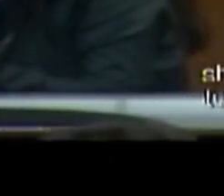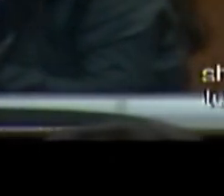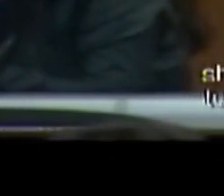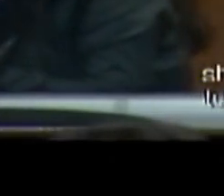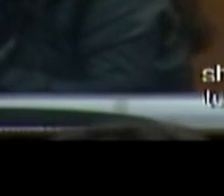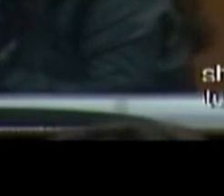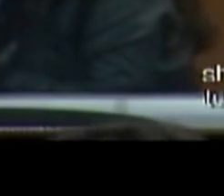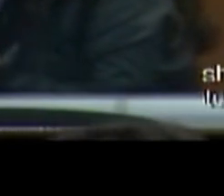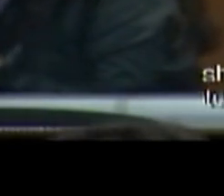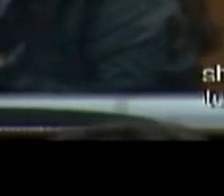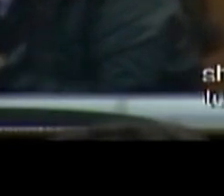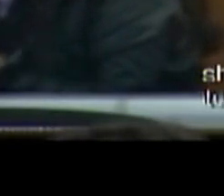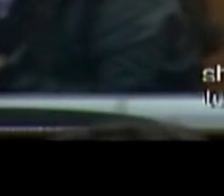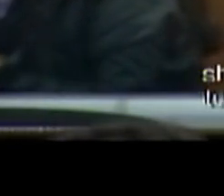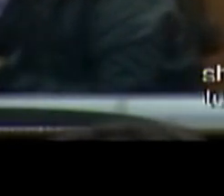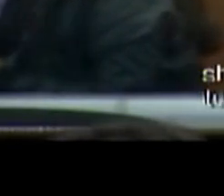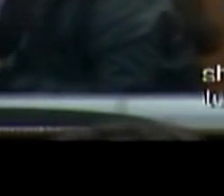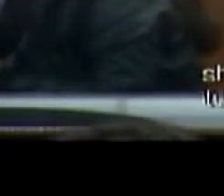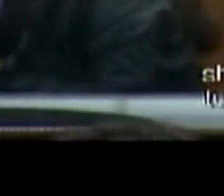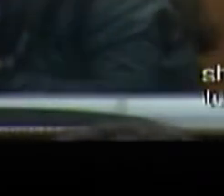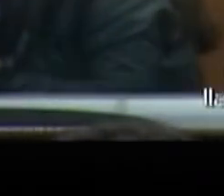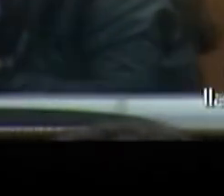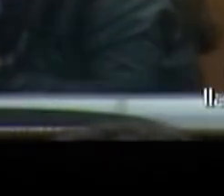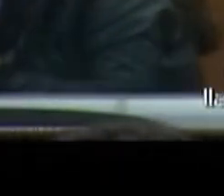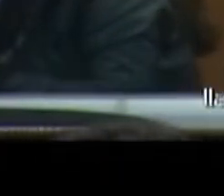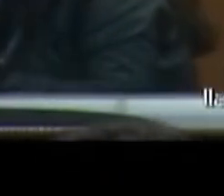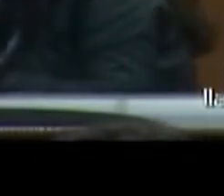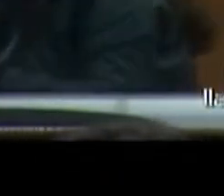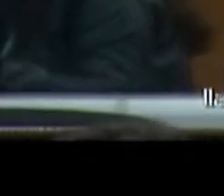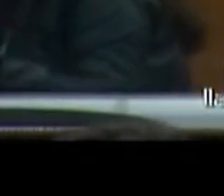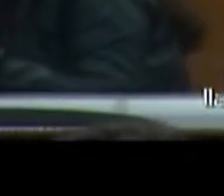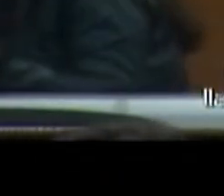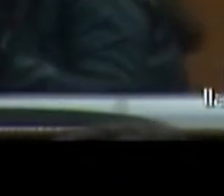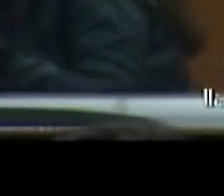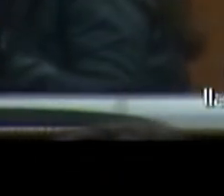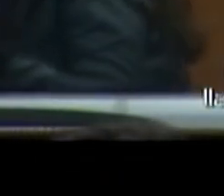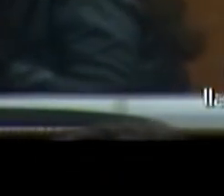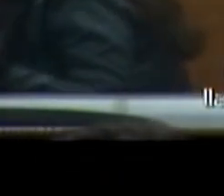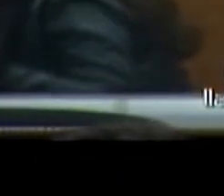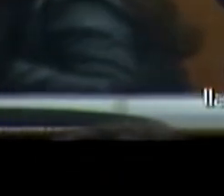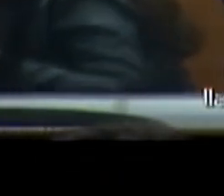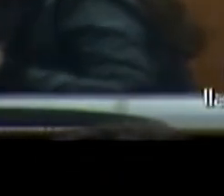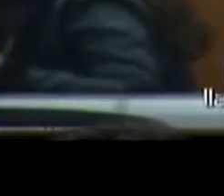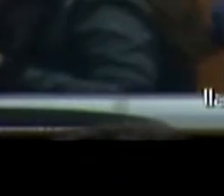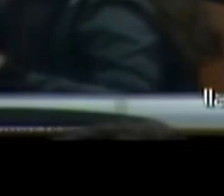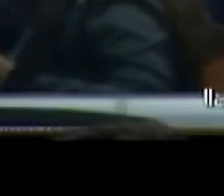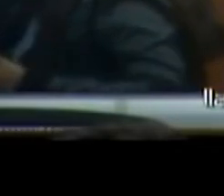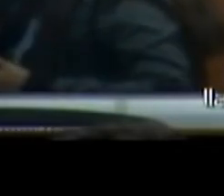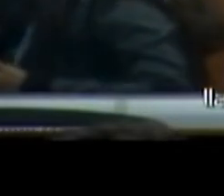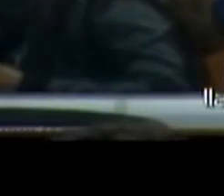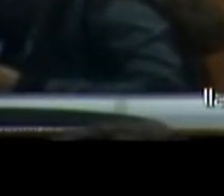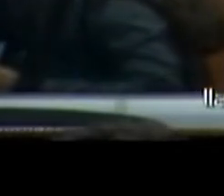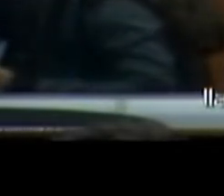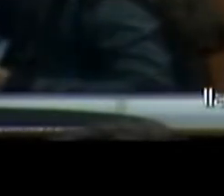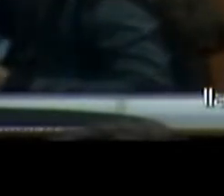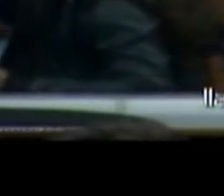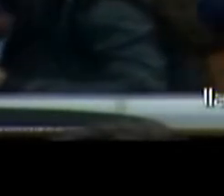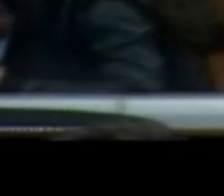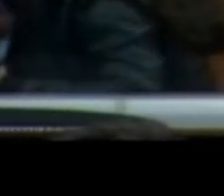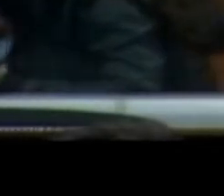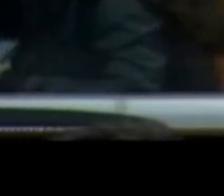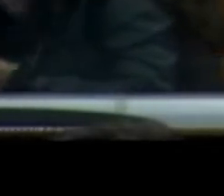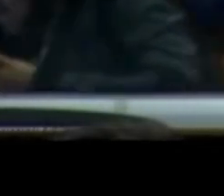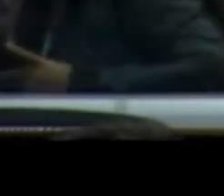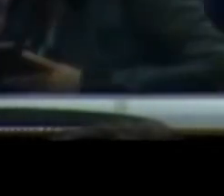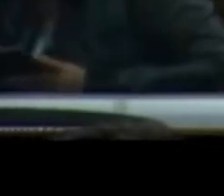por lo que yo convoco a los señores asambleístas respetar esa voluntad y designar a María Alejandra Vicuña como